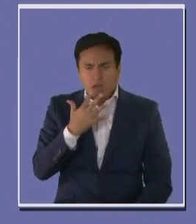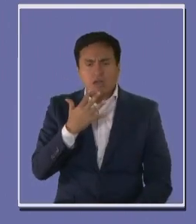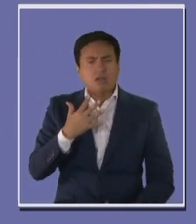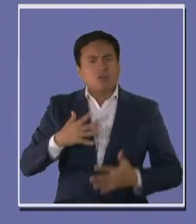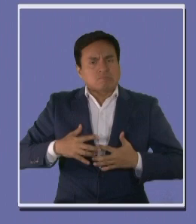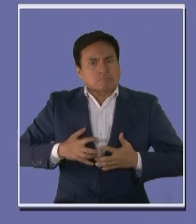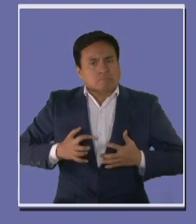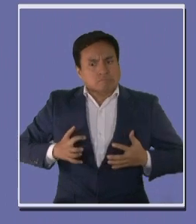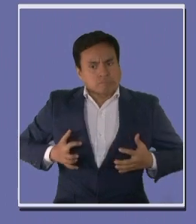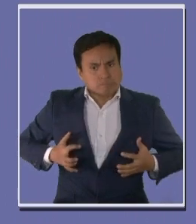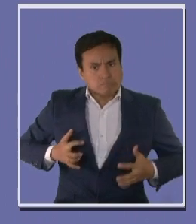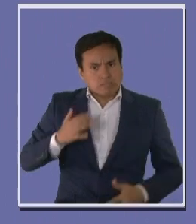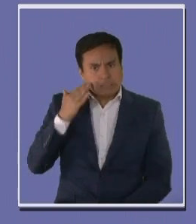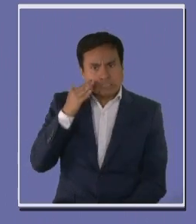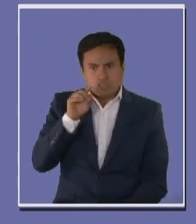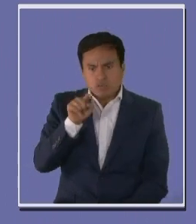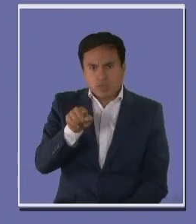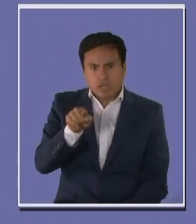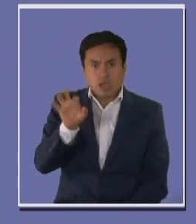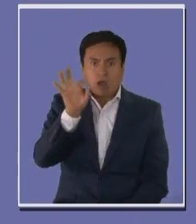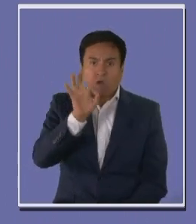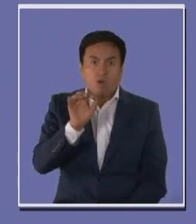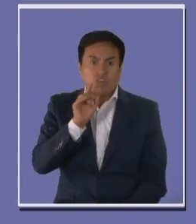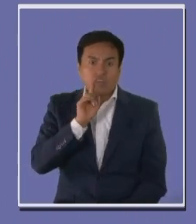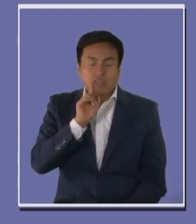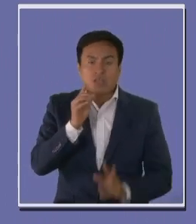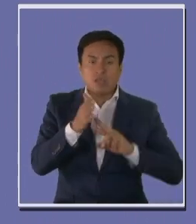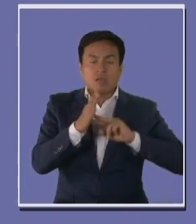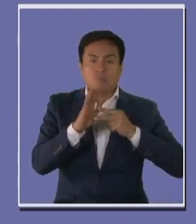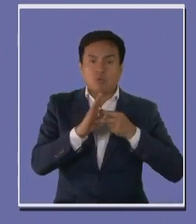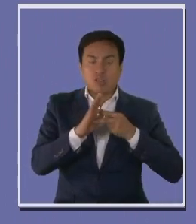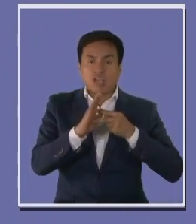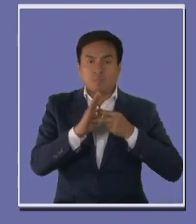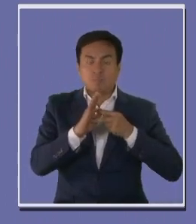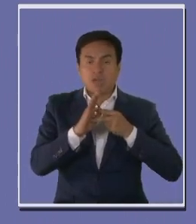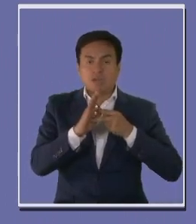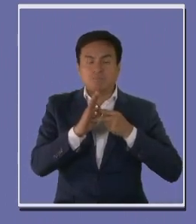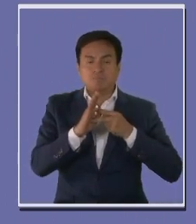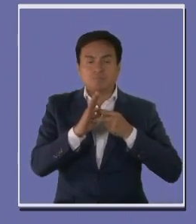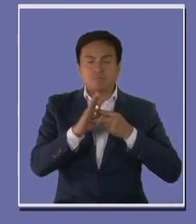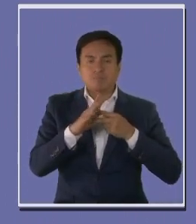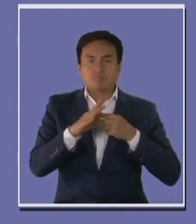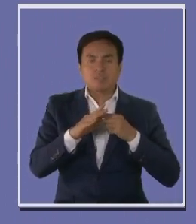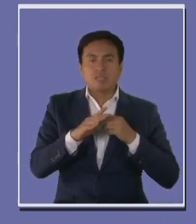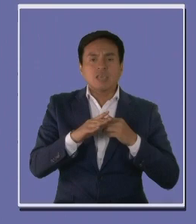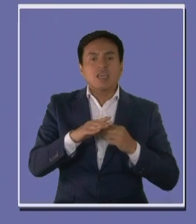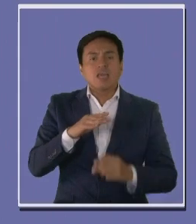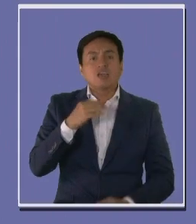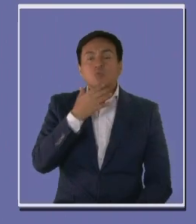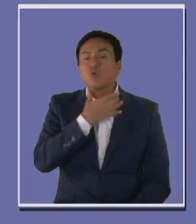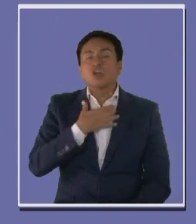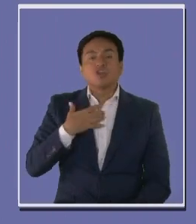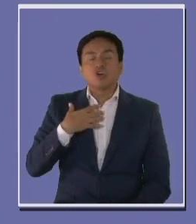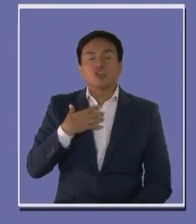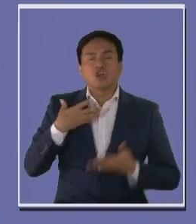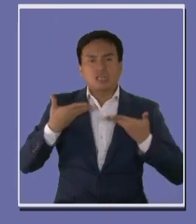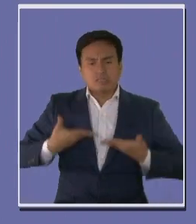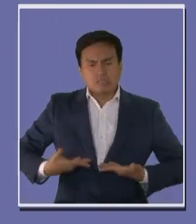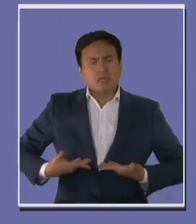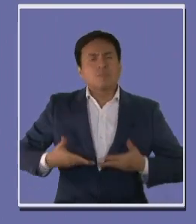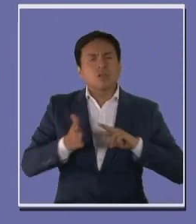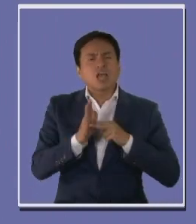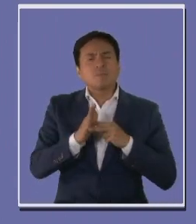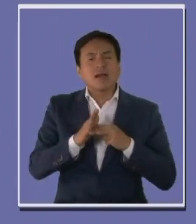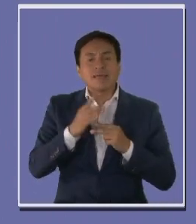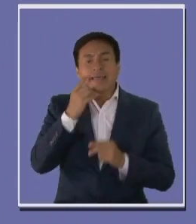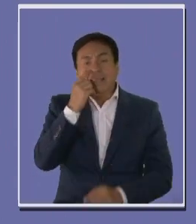hunden las costillas o que tiene problemas sobre todo en la parte superior e inferior del cuello superior del tórax que